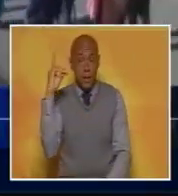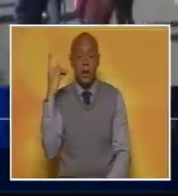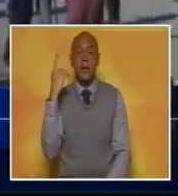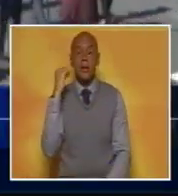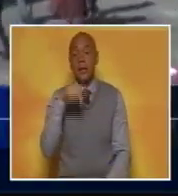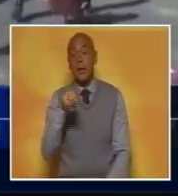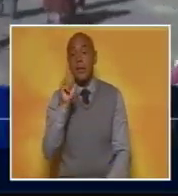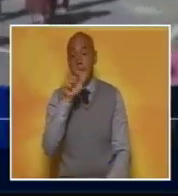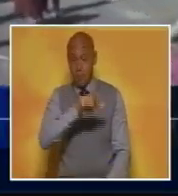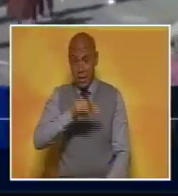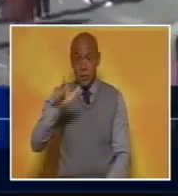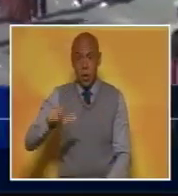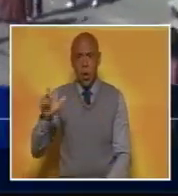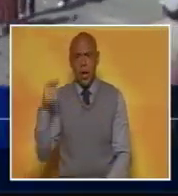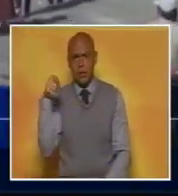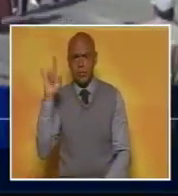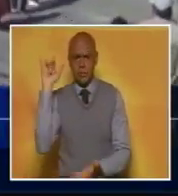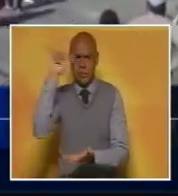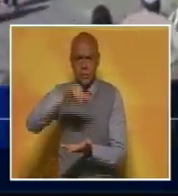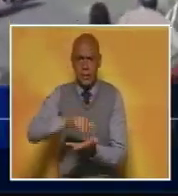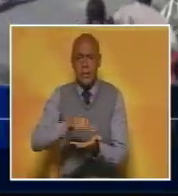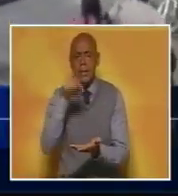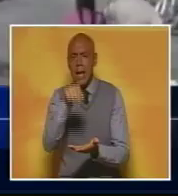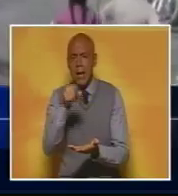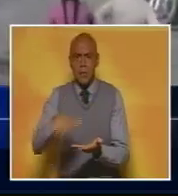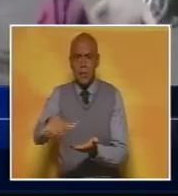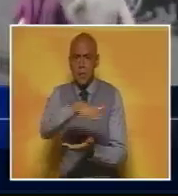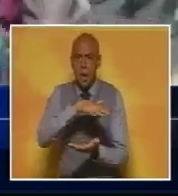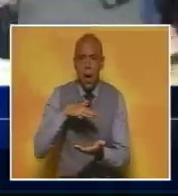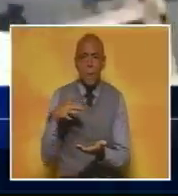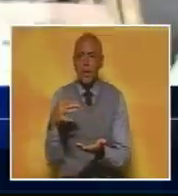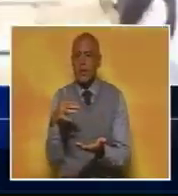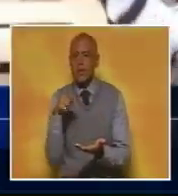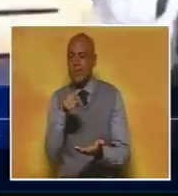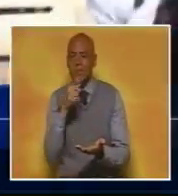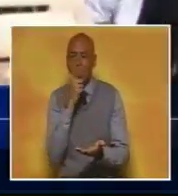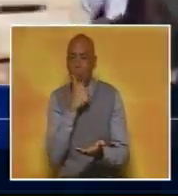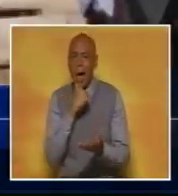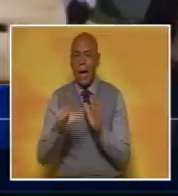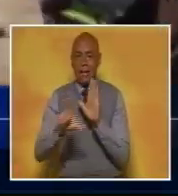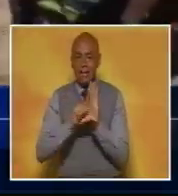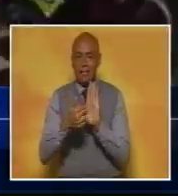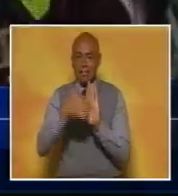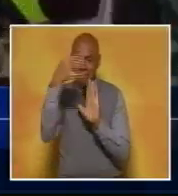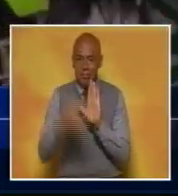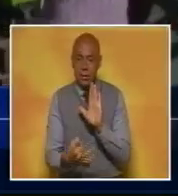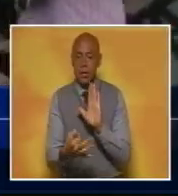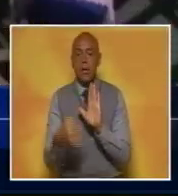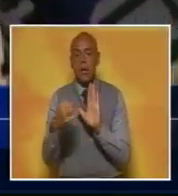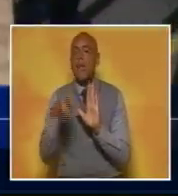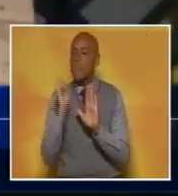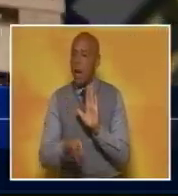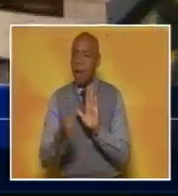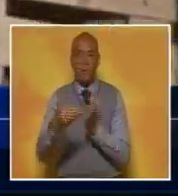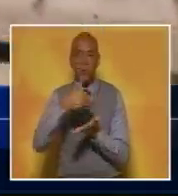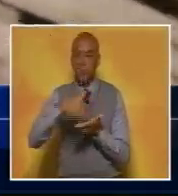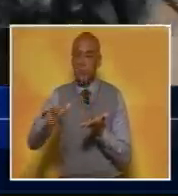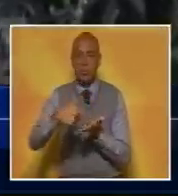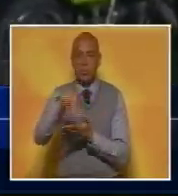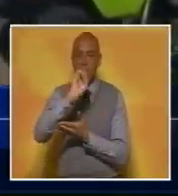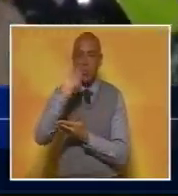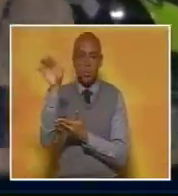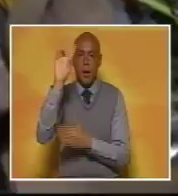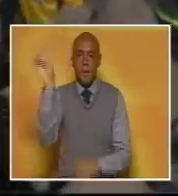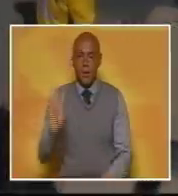venezolanos habían ingresado en Bolivia y permanecían en el país de forma irregular, por lo que su salida era obligatoria de acuerdo a la